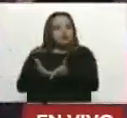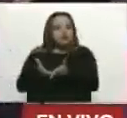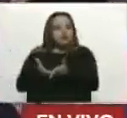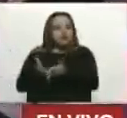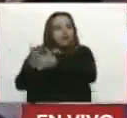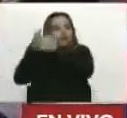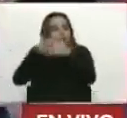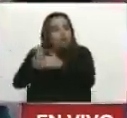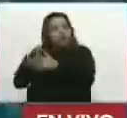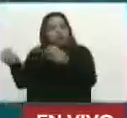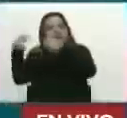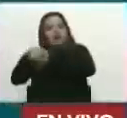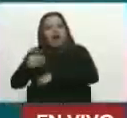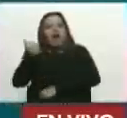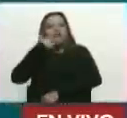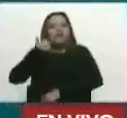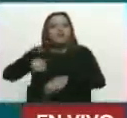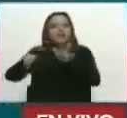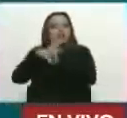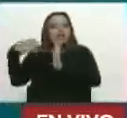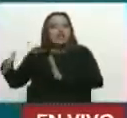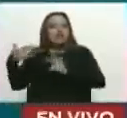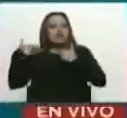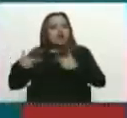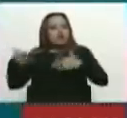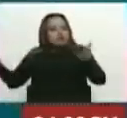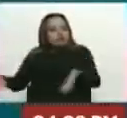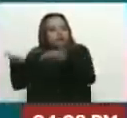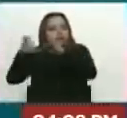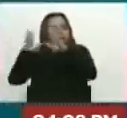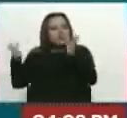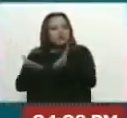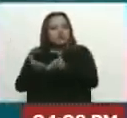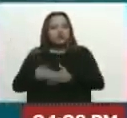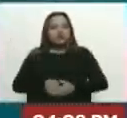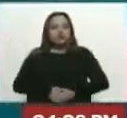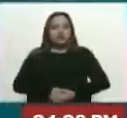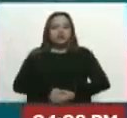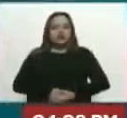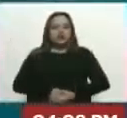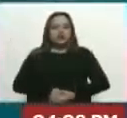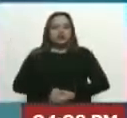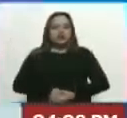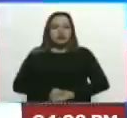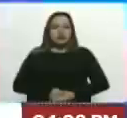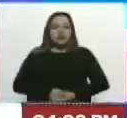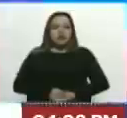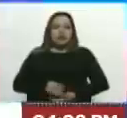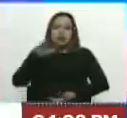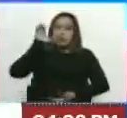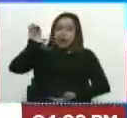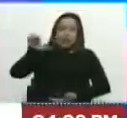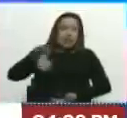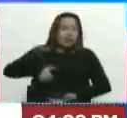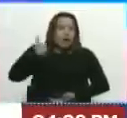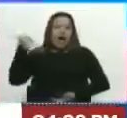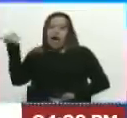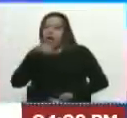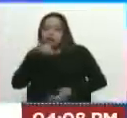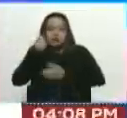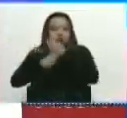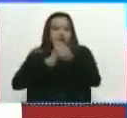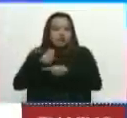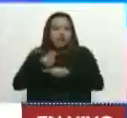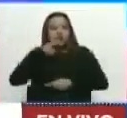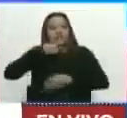violación a los derechos humanos ha promovido en el mundo, es el país cuyos gobiernos más crímenes de lesa humanidad han cometido. Es una